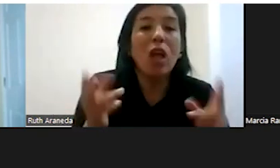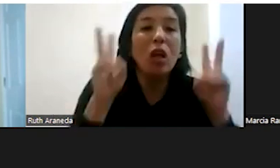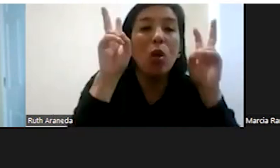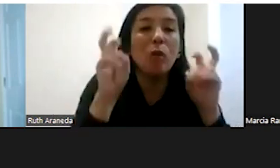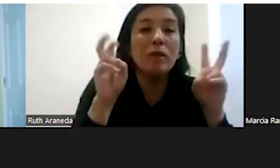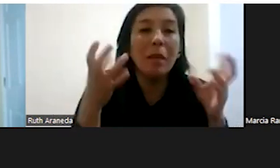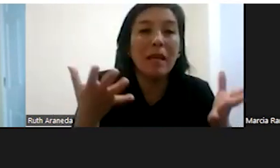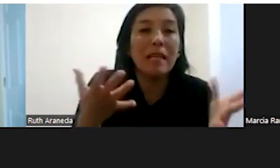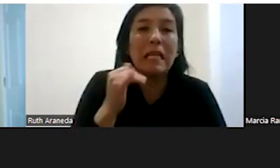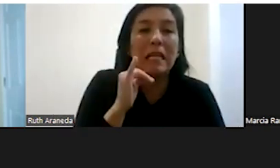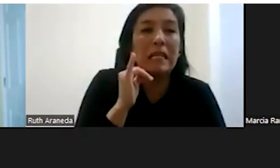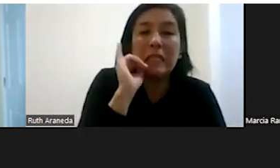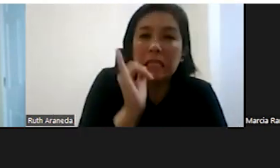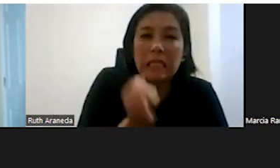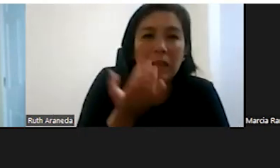está siempre,